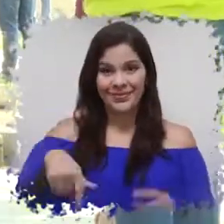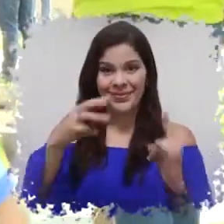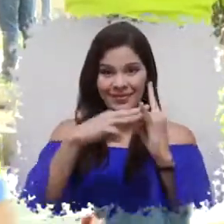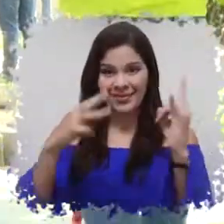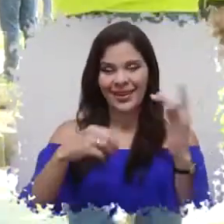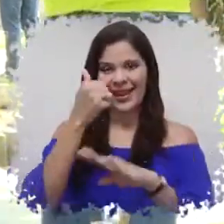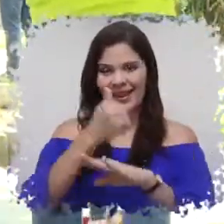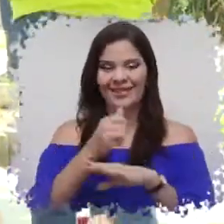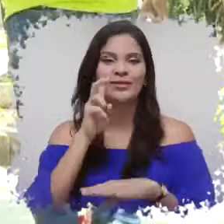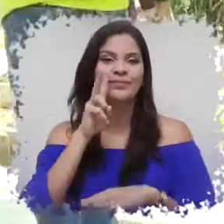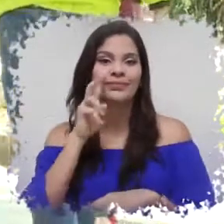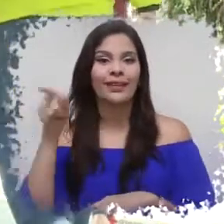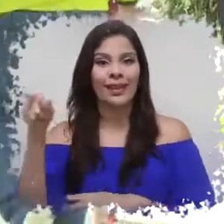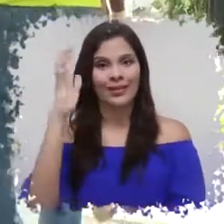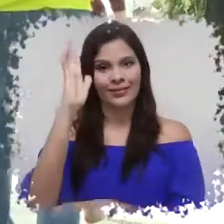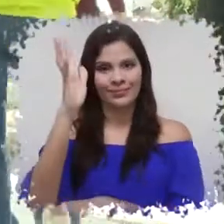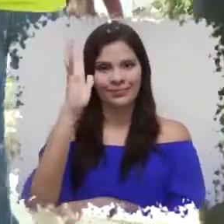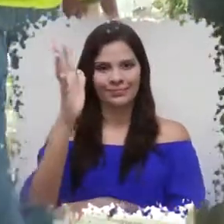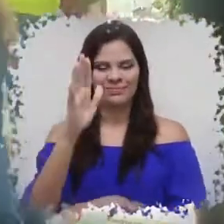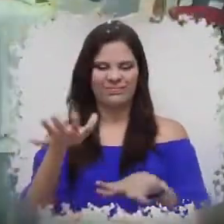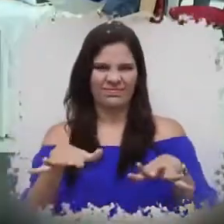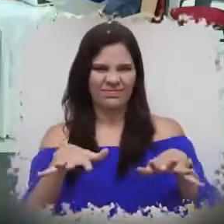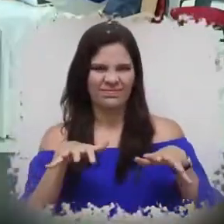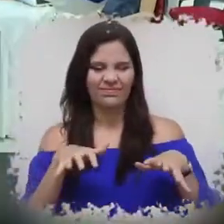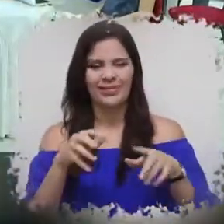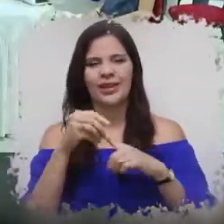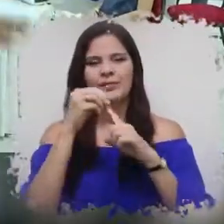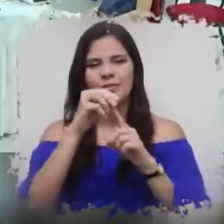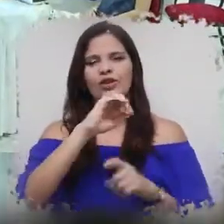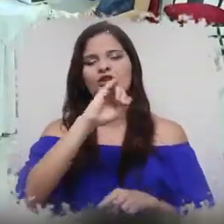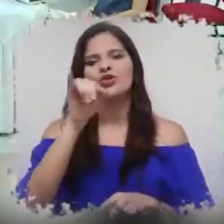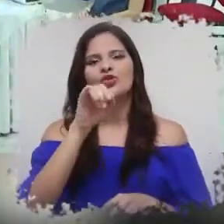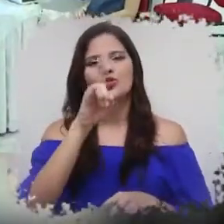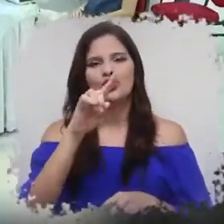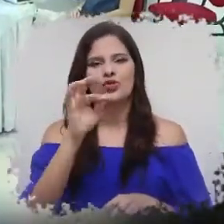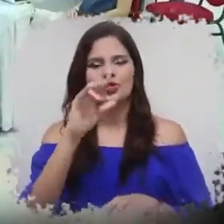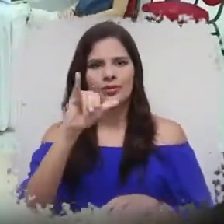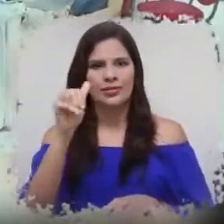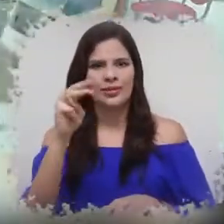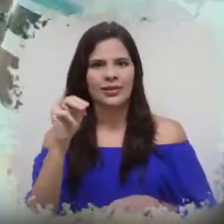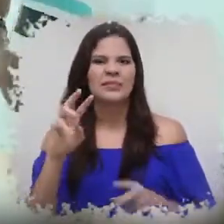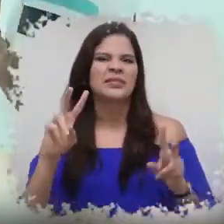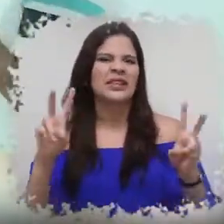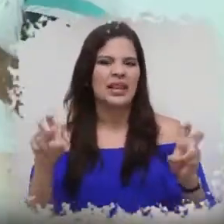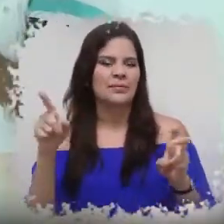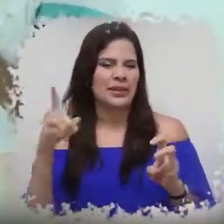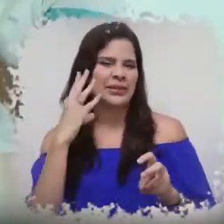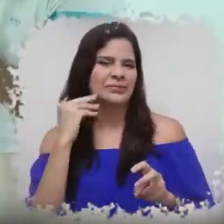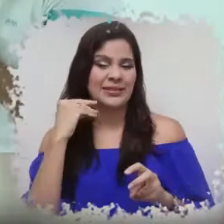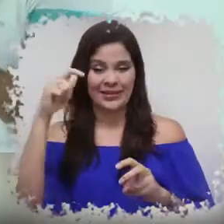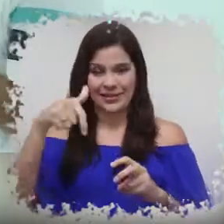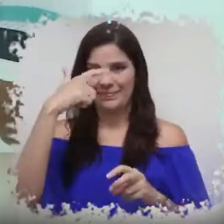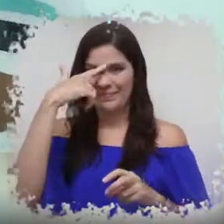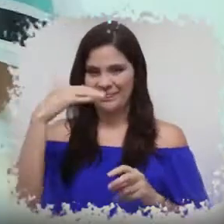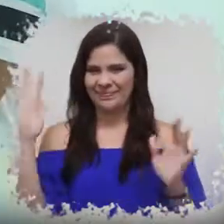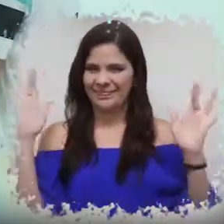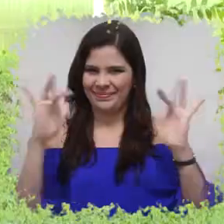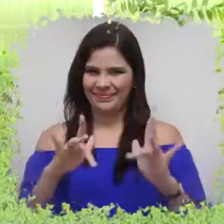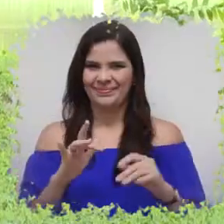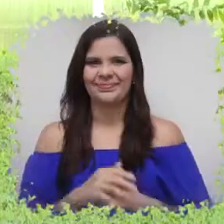Nuestro rector Pablo Vera Salazar fue ponente de la jornada SUS Jam, que se llevó a cabo en Santa Marta como sede global de esa